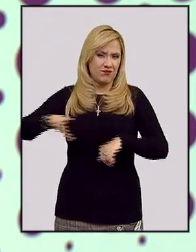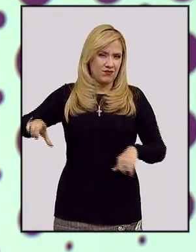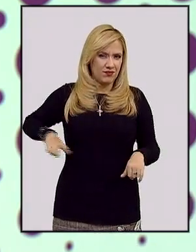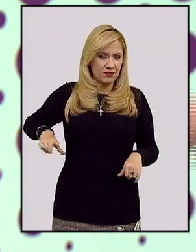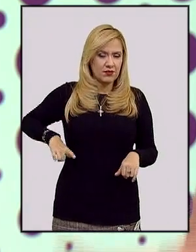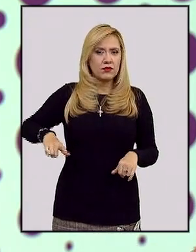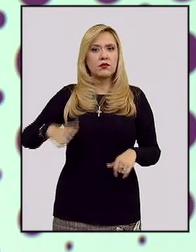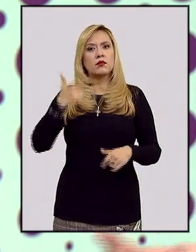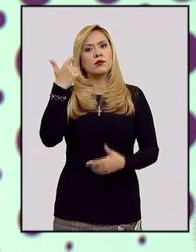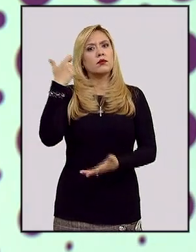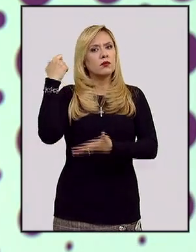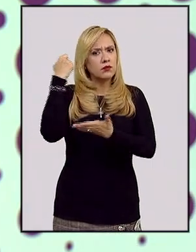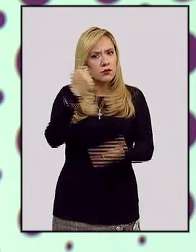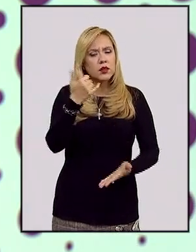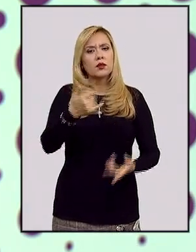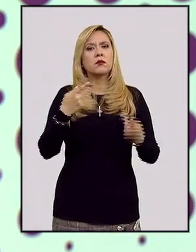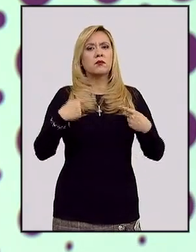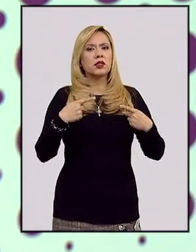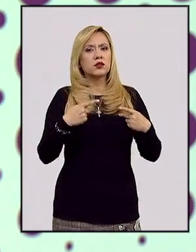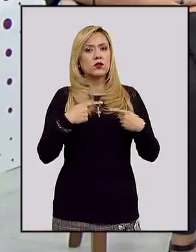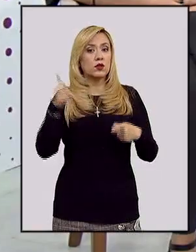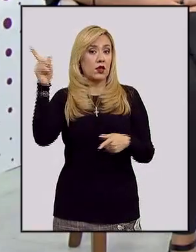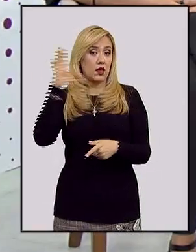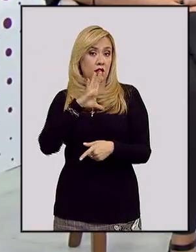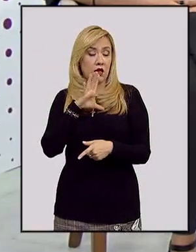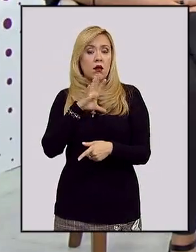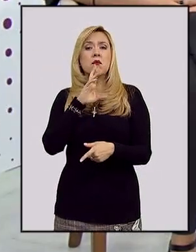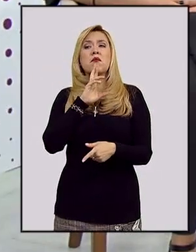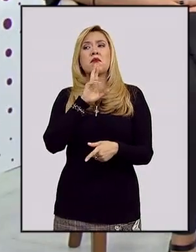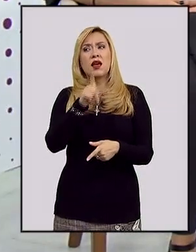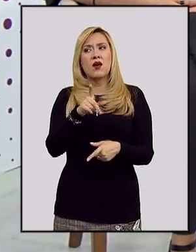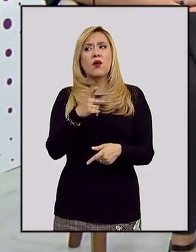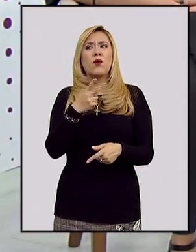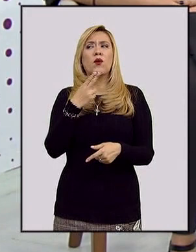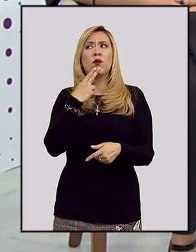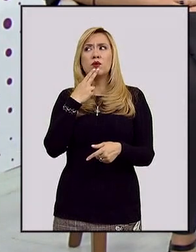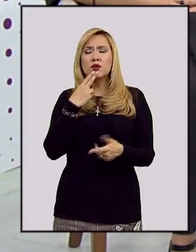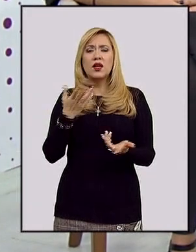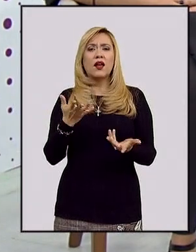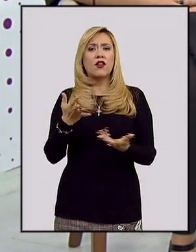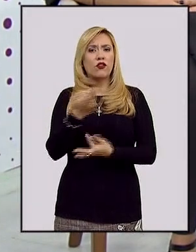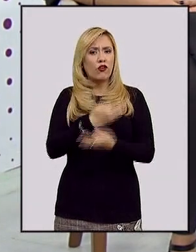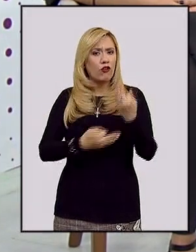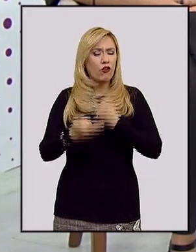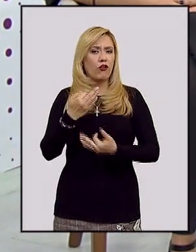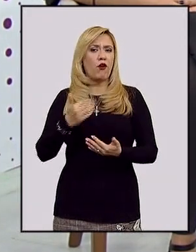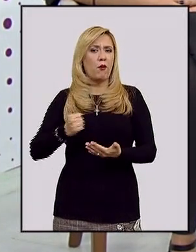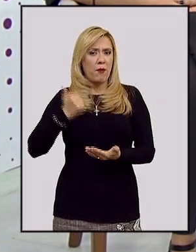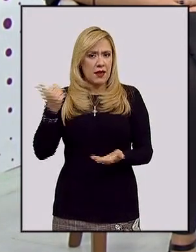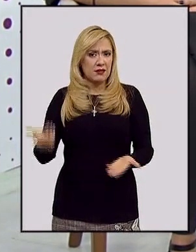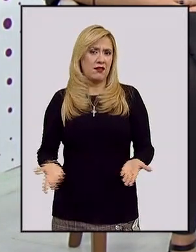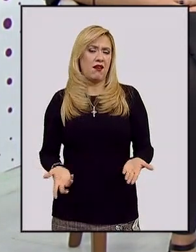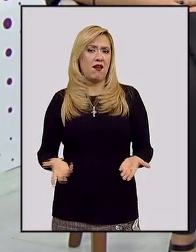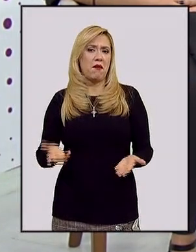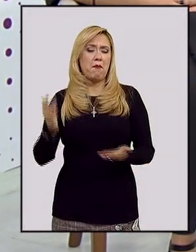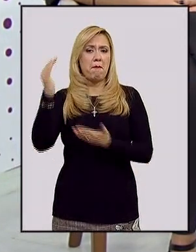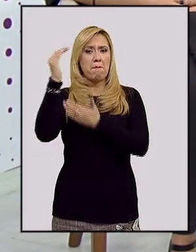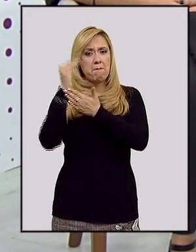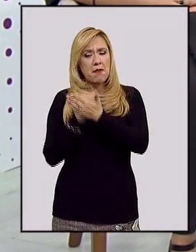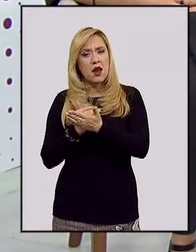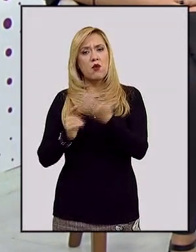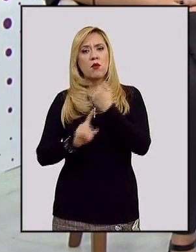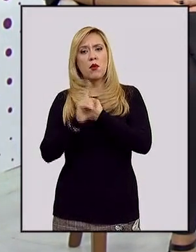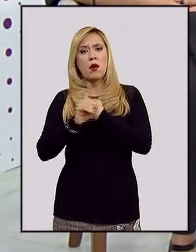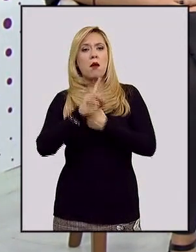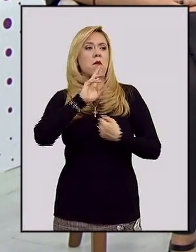recursos económicos y humanos con los que se cuenta, sería un mejor uso de todos esos recursos y se tendrían mucho mejores